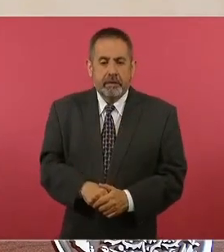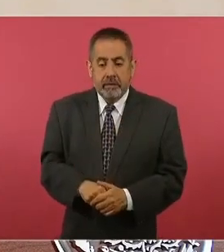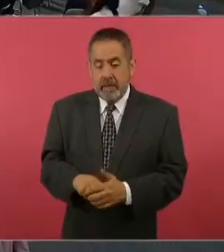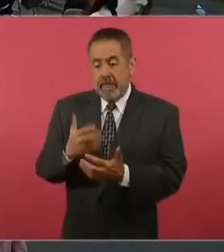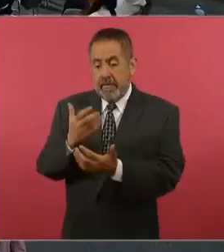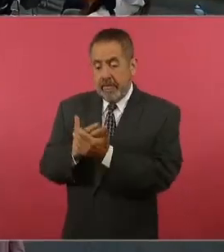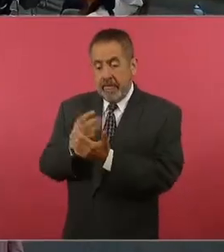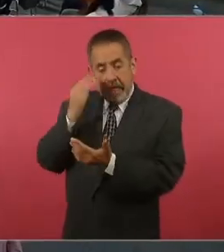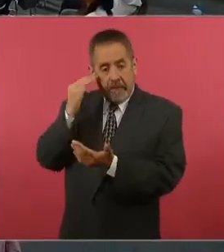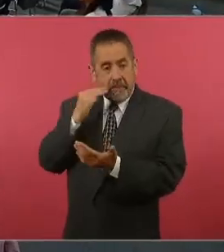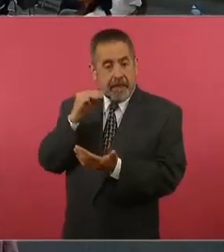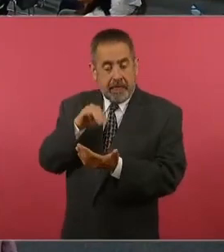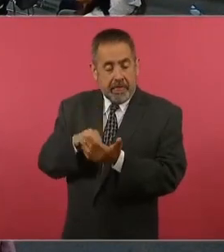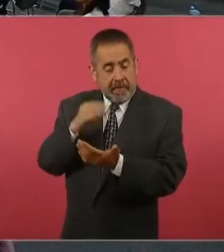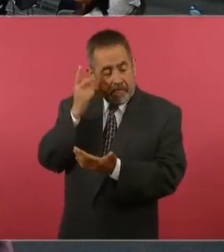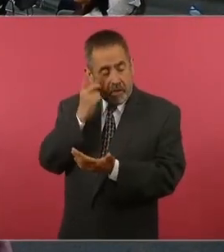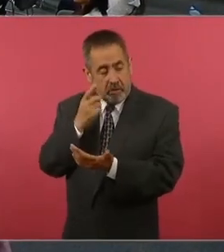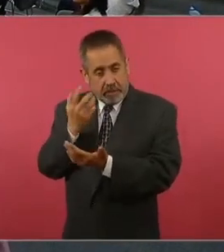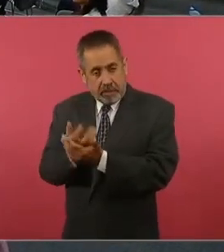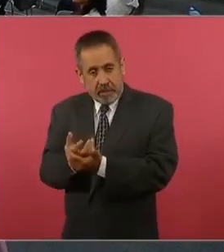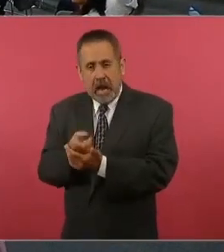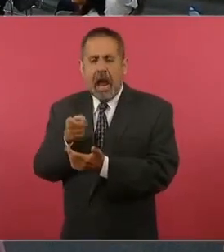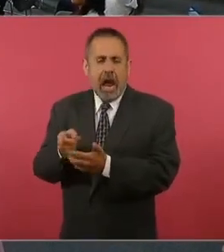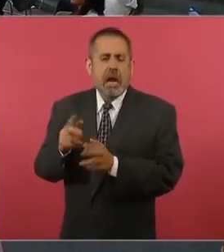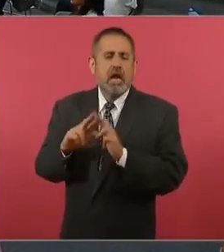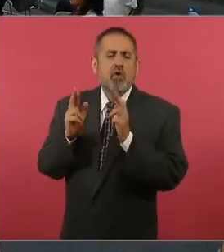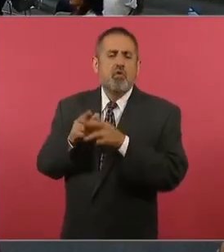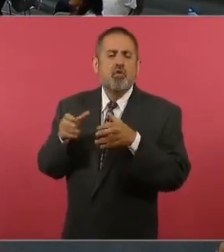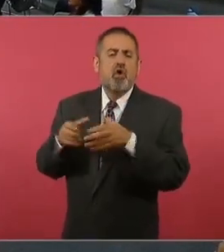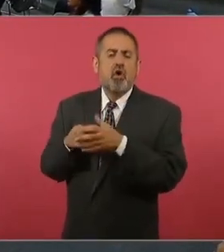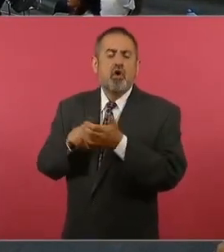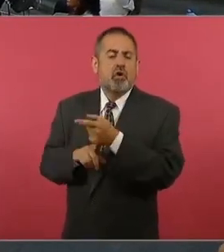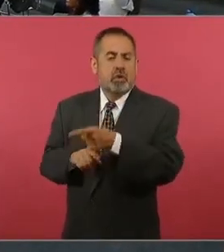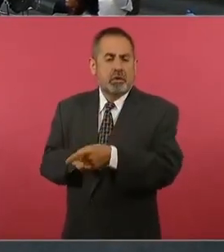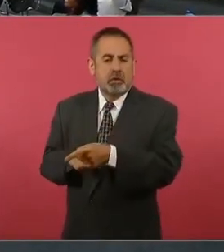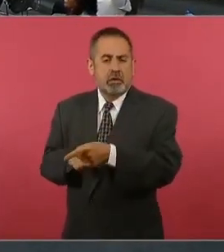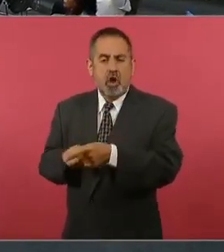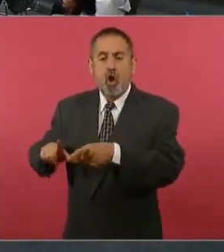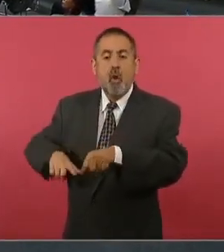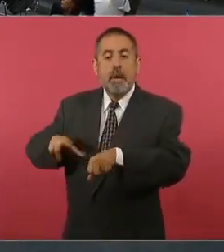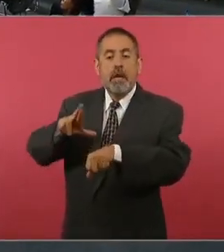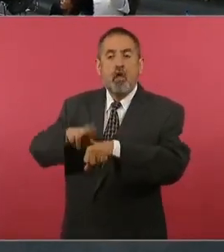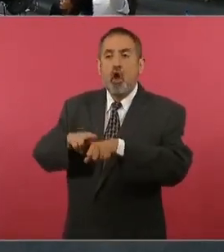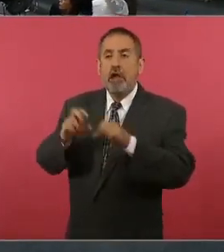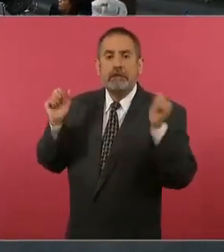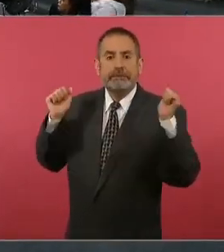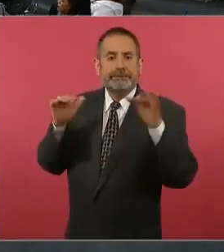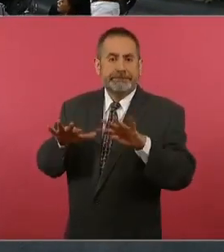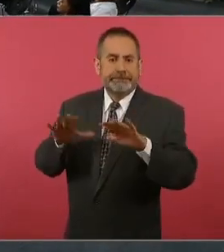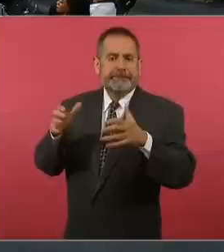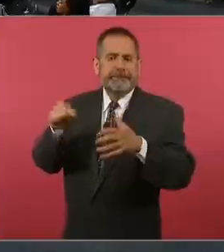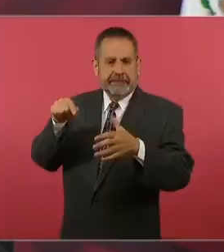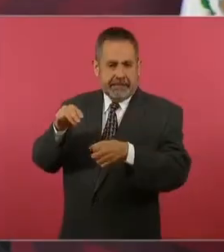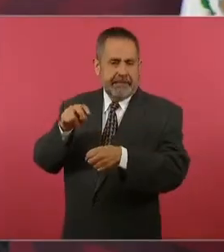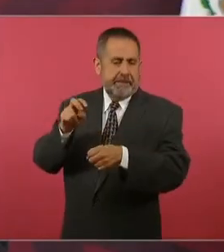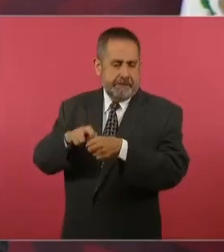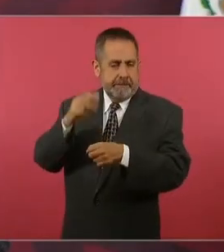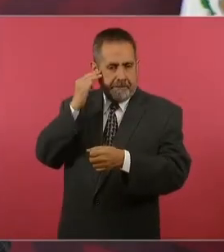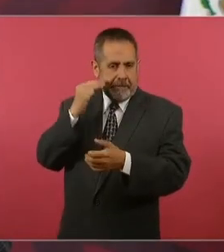Descansamos en Mérida porque va a haber una reunión de gobernadores en